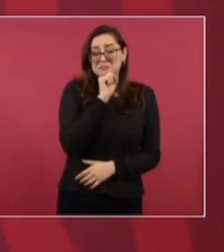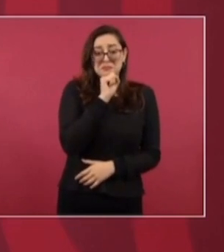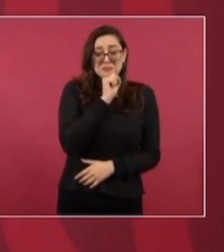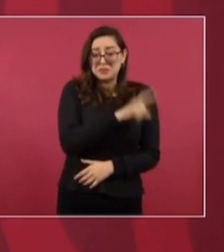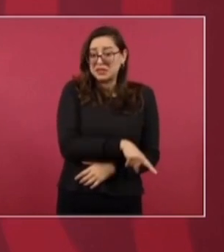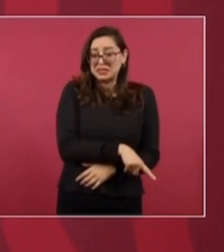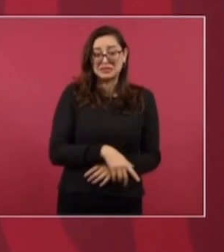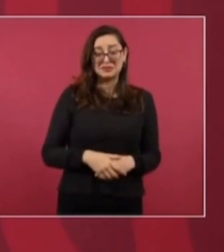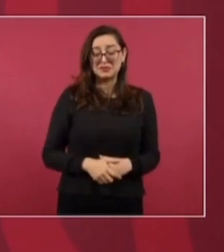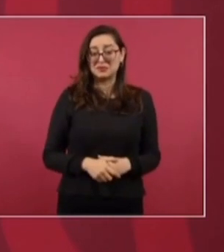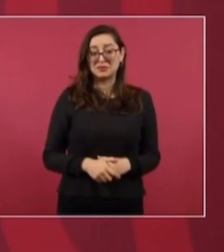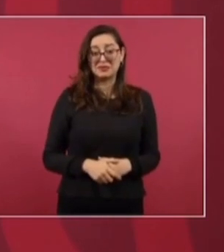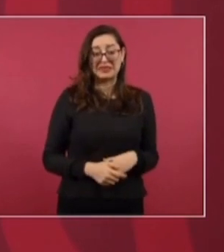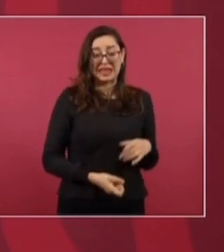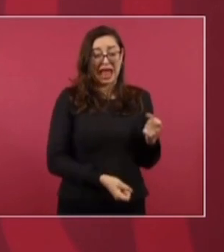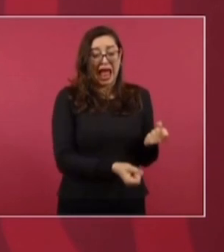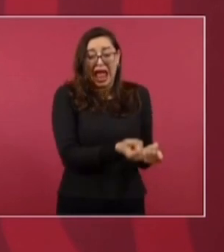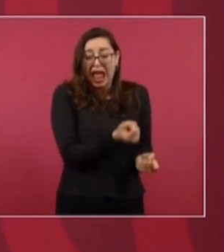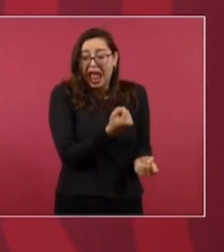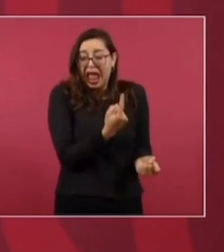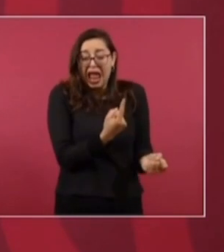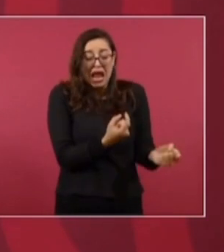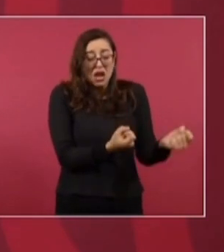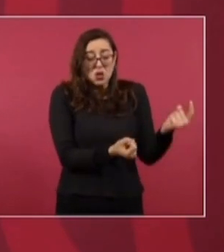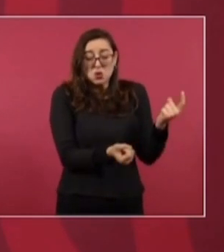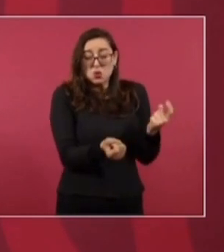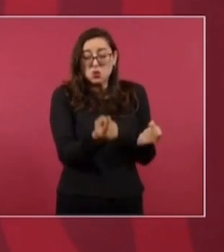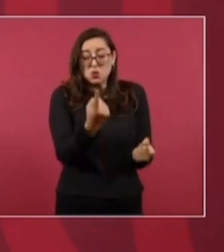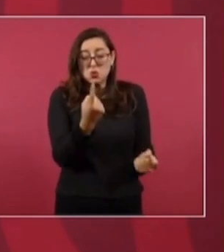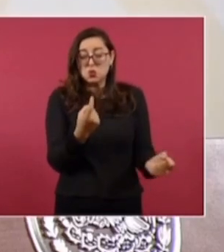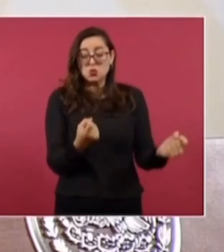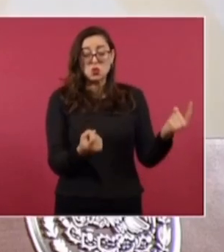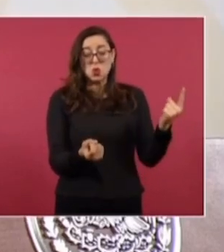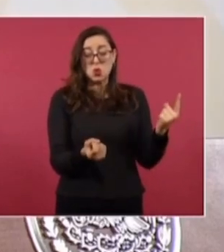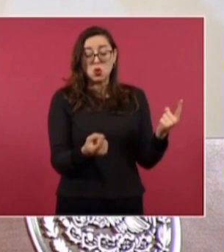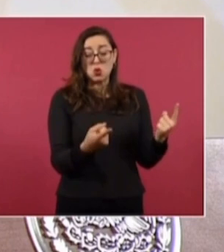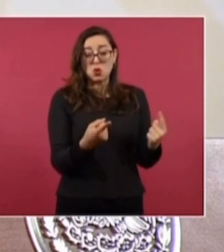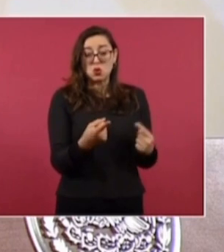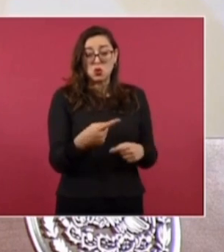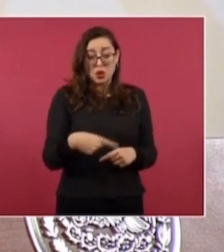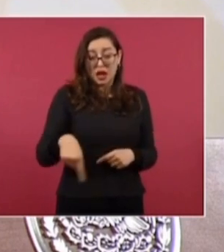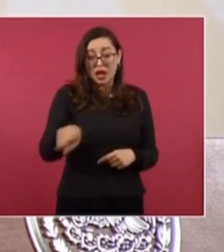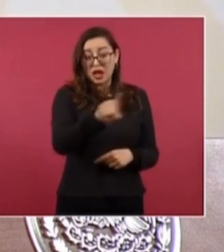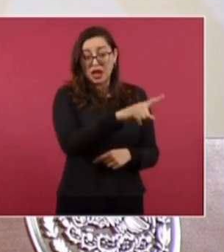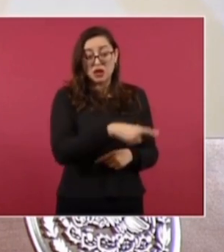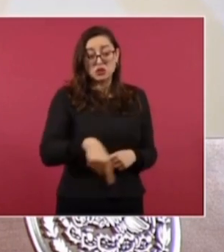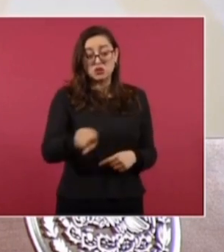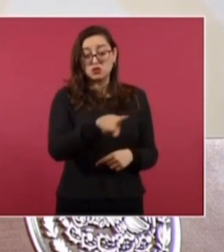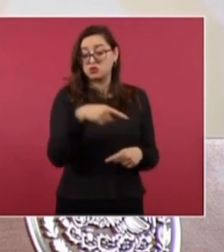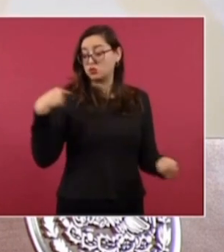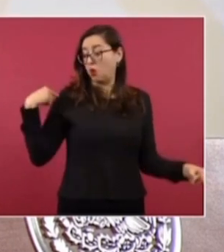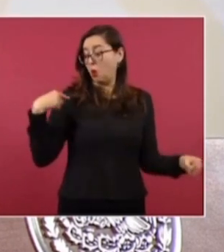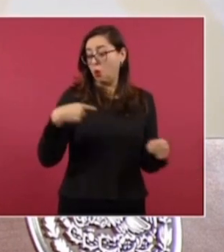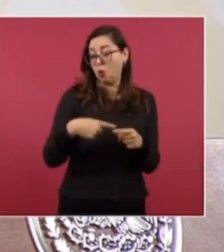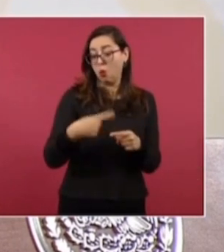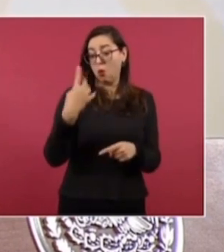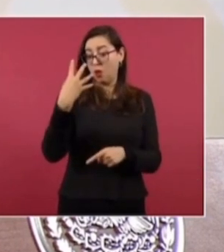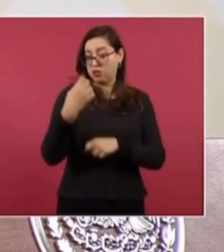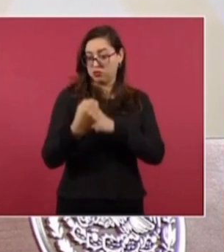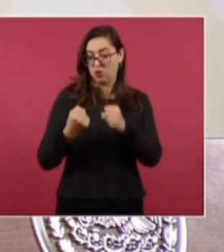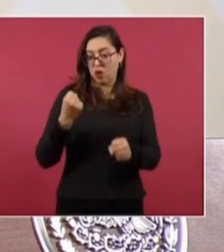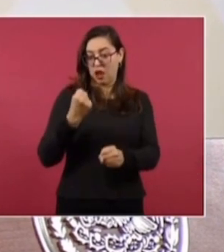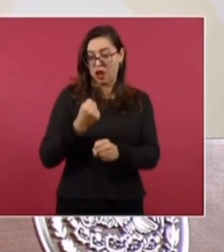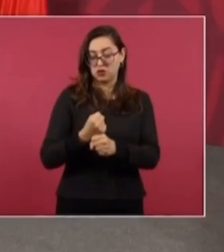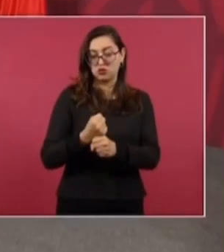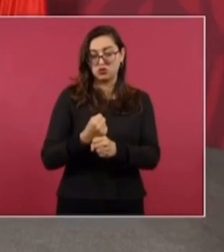si uno de ellos uno de ellos en los cuatro años que llevamos